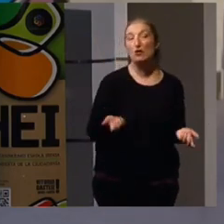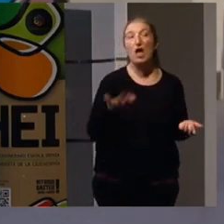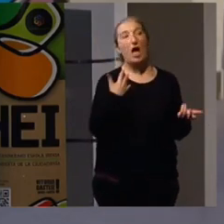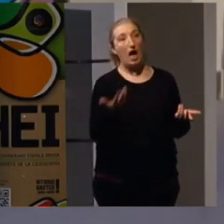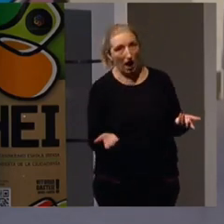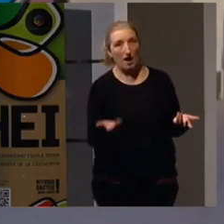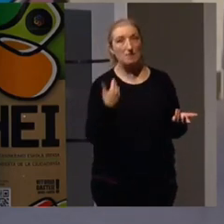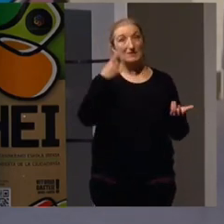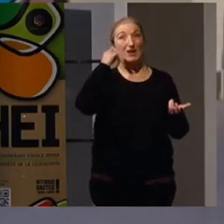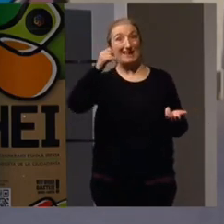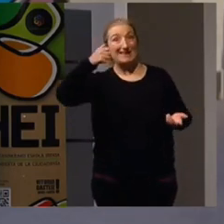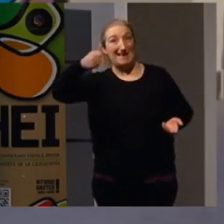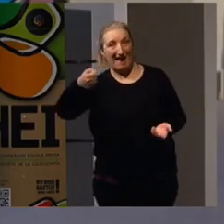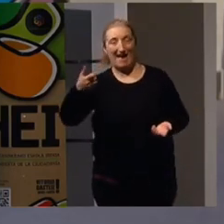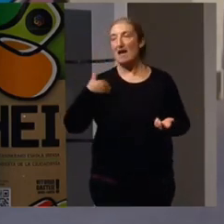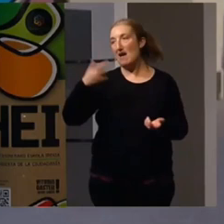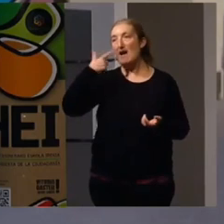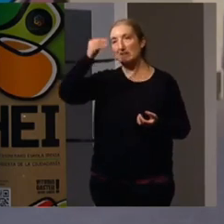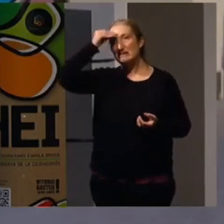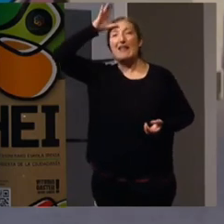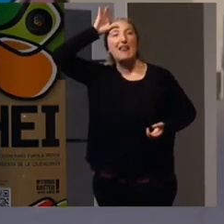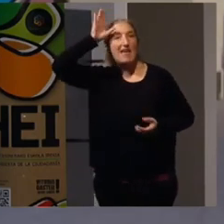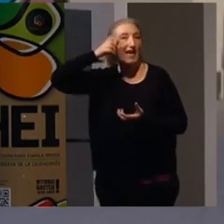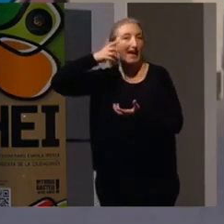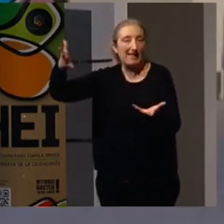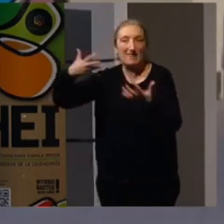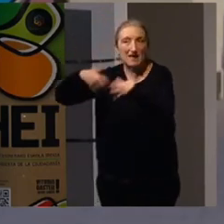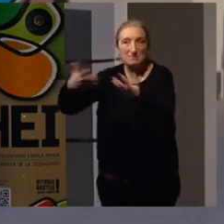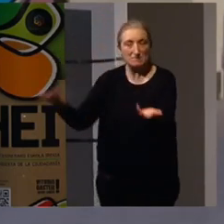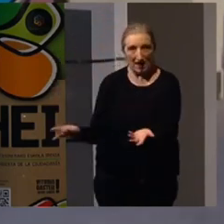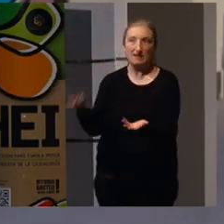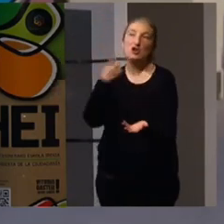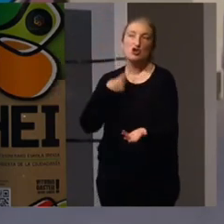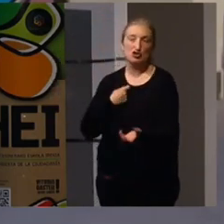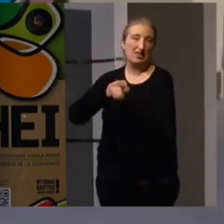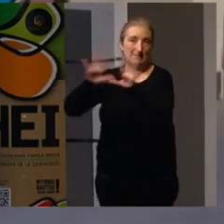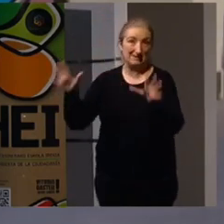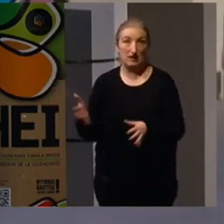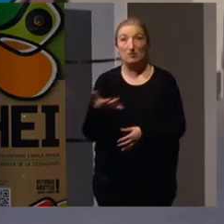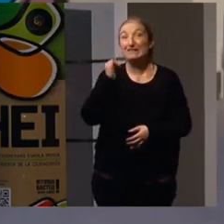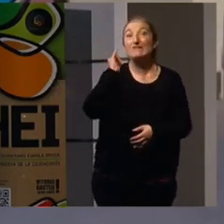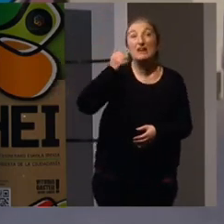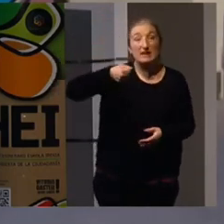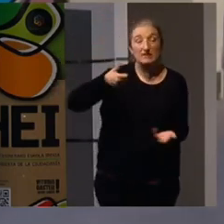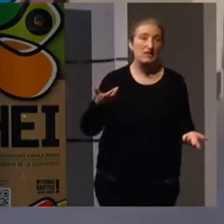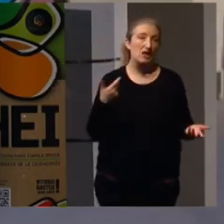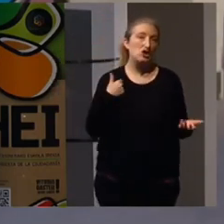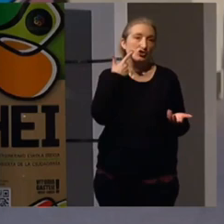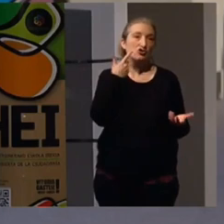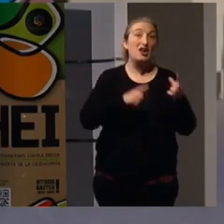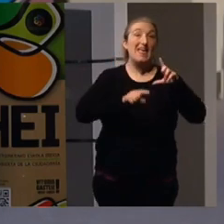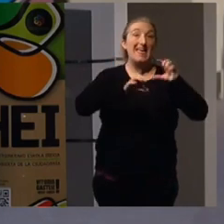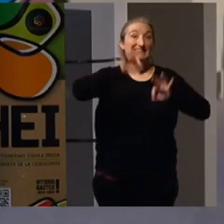vamos a recurrir a las inteligencias artificiales a ver si con suerte ellas no lo dicen. ¿Qué va a pasar? Las inteligencias artificiales son